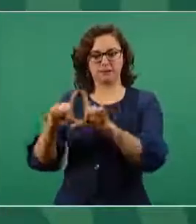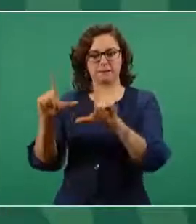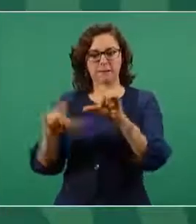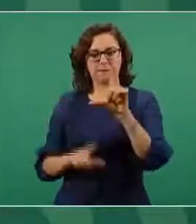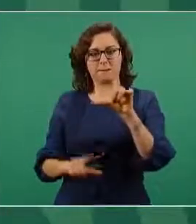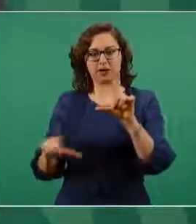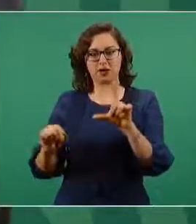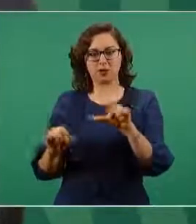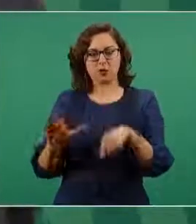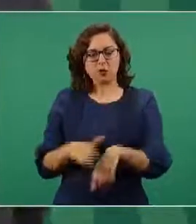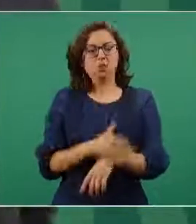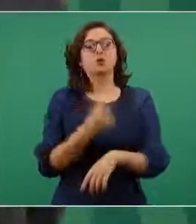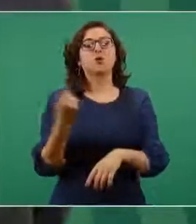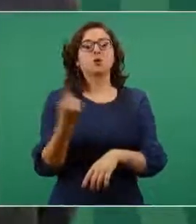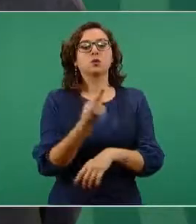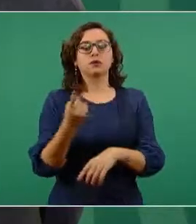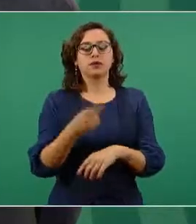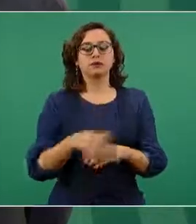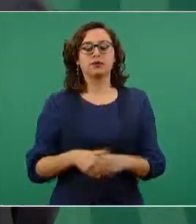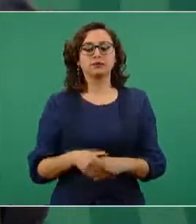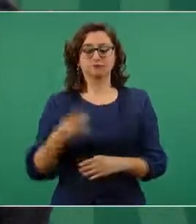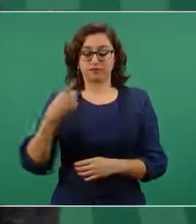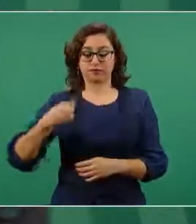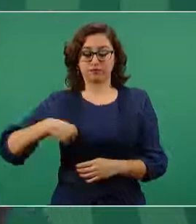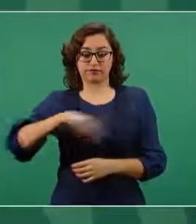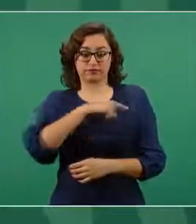no queremos